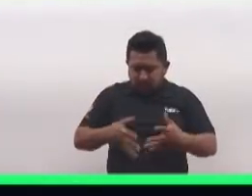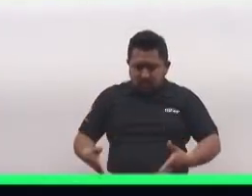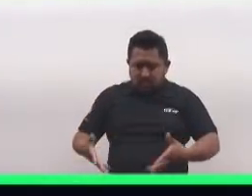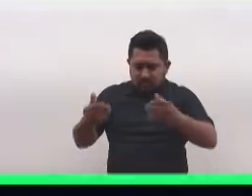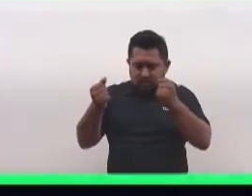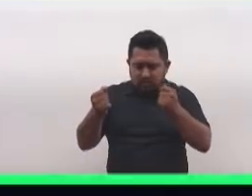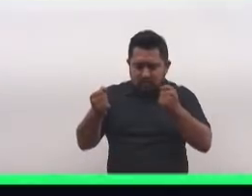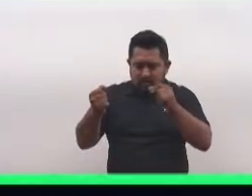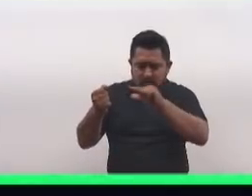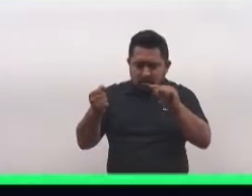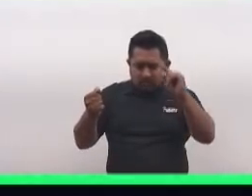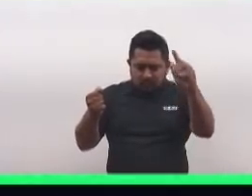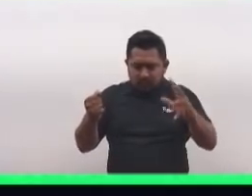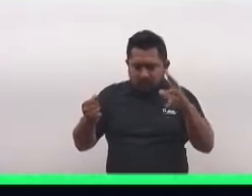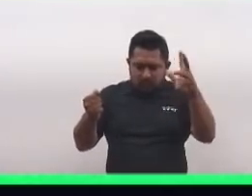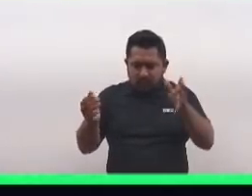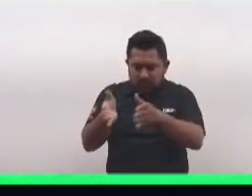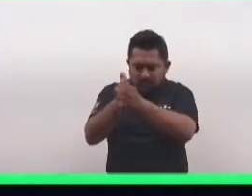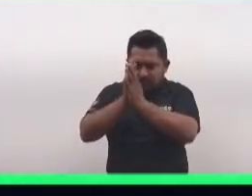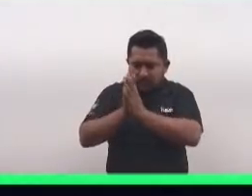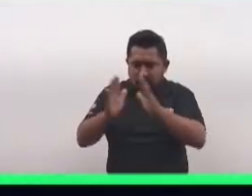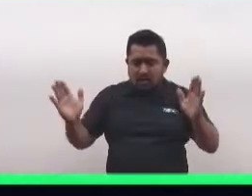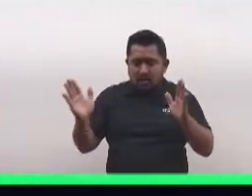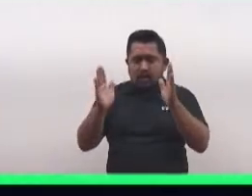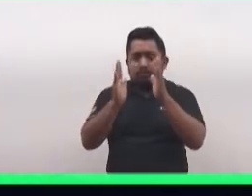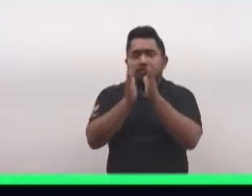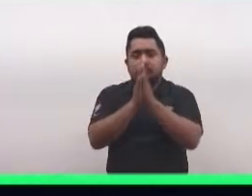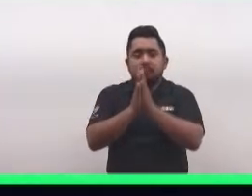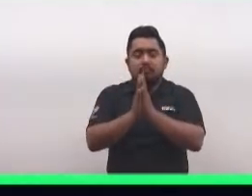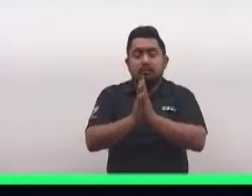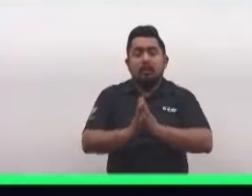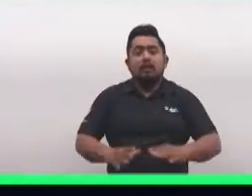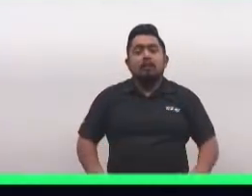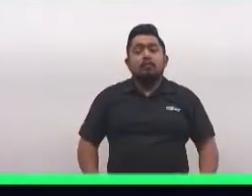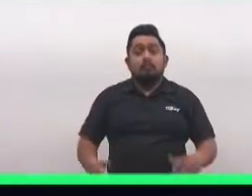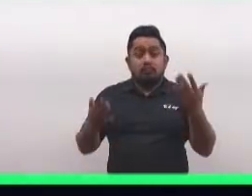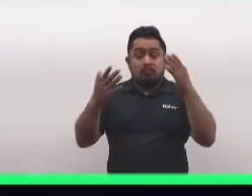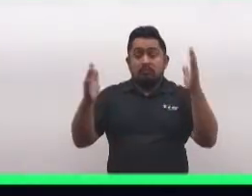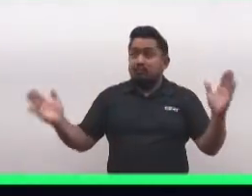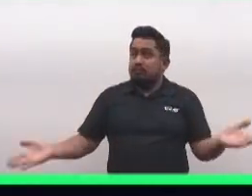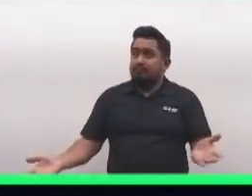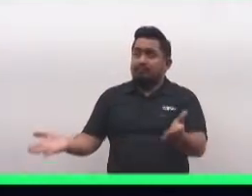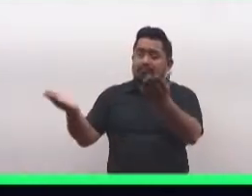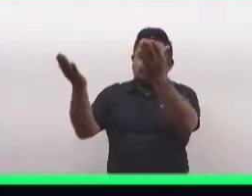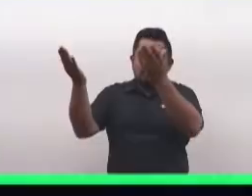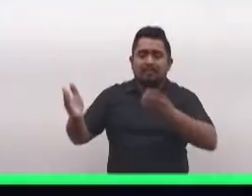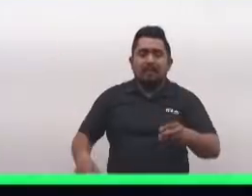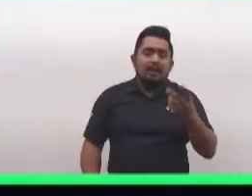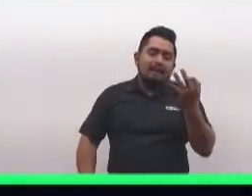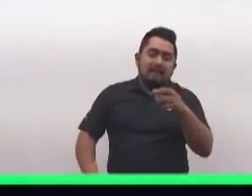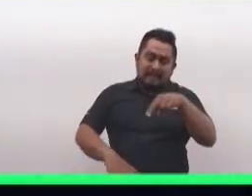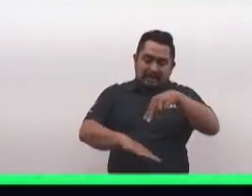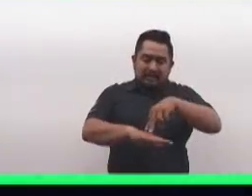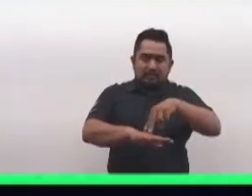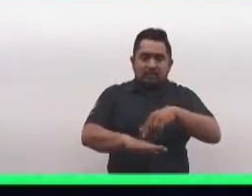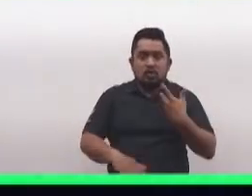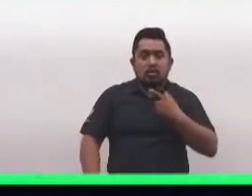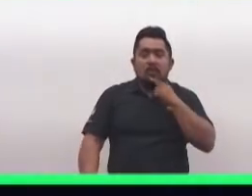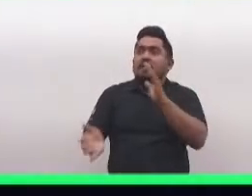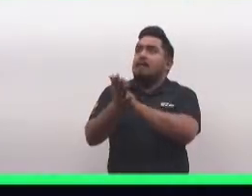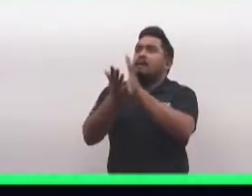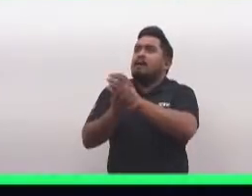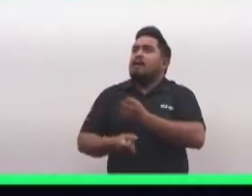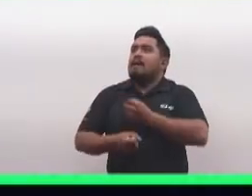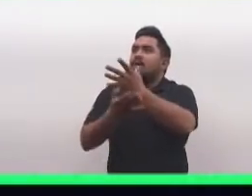en cristo que sólo hemos pedido y la iglesia dice amén de un fortísimo aplauso a nuestro rey póngase de pie vamos a alabar